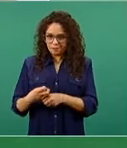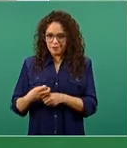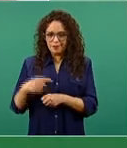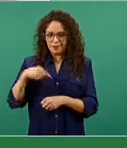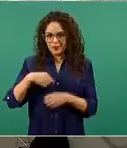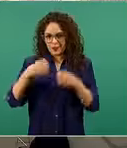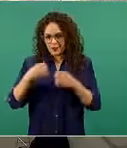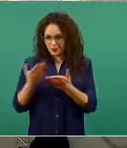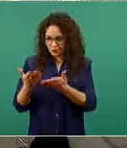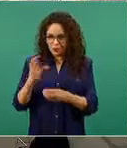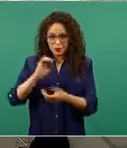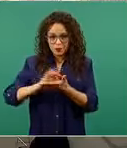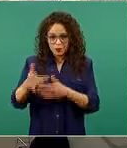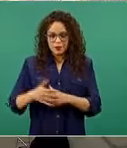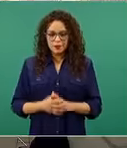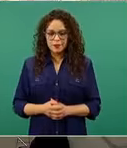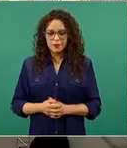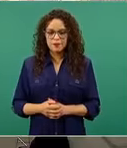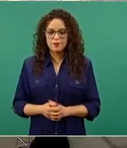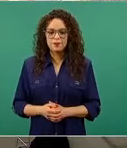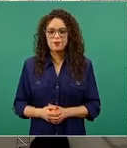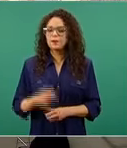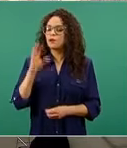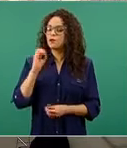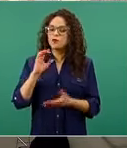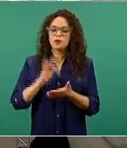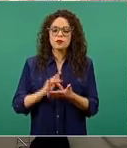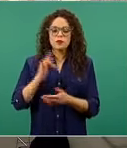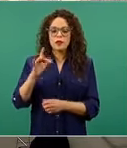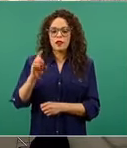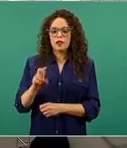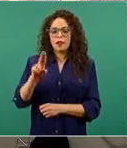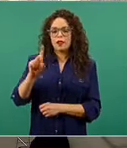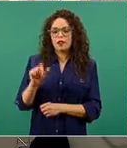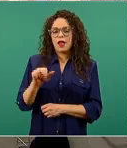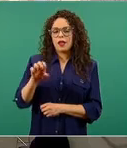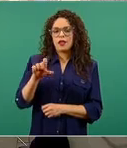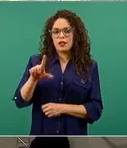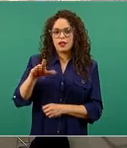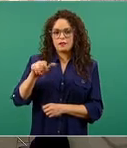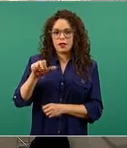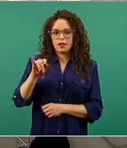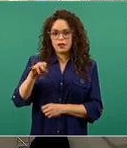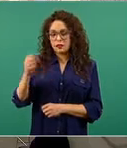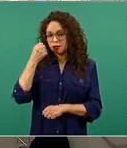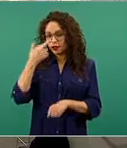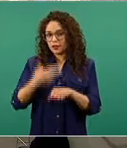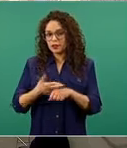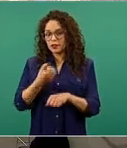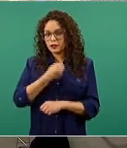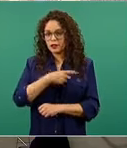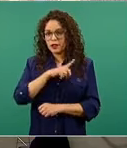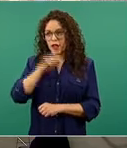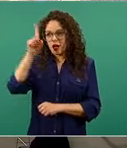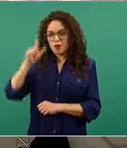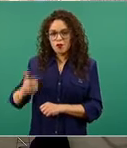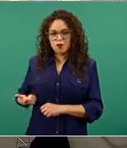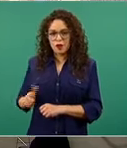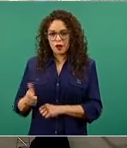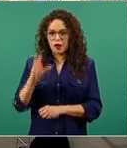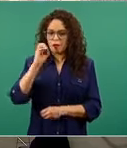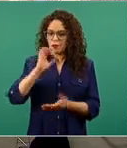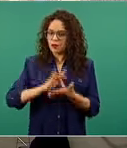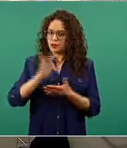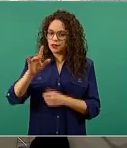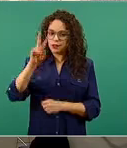gracias. Muchísimas gracias, estimado doctor Daniel Díaz Martínez, secretario de Salud de Guanajuato. Muchas gracias, Daniel.